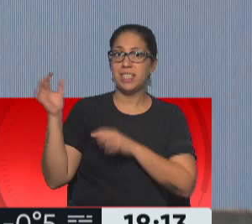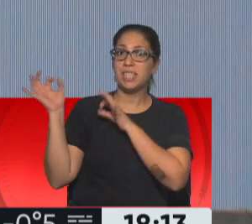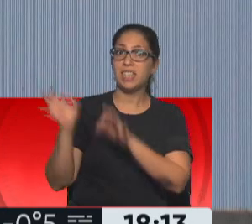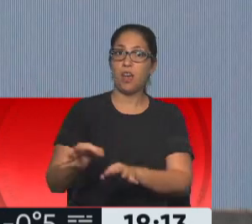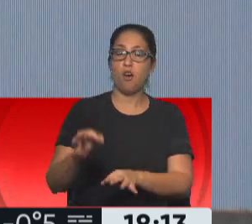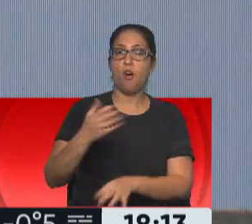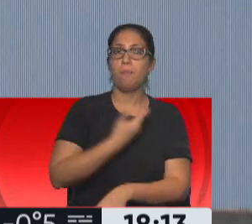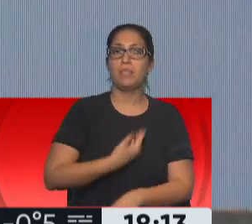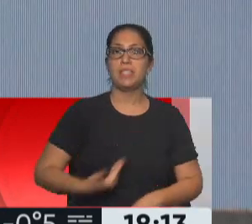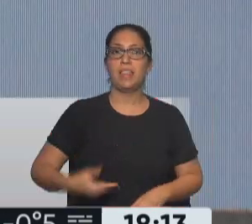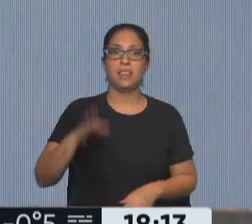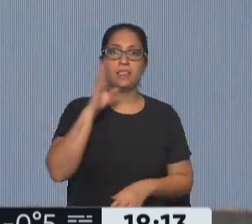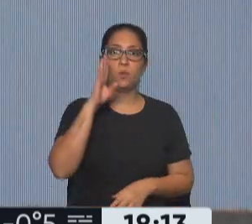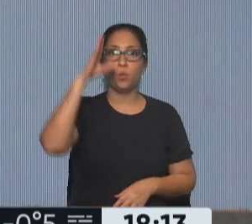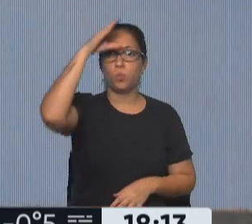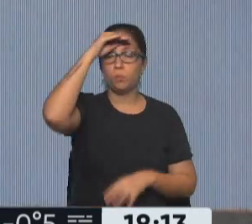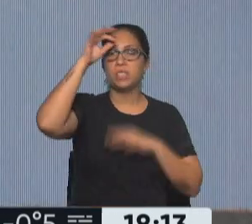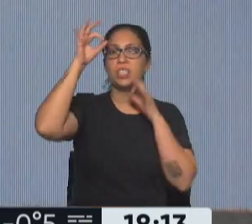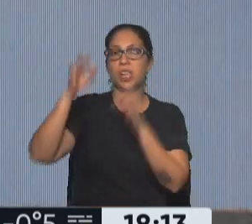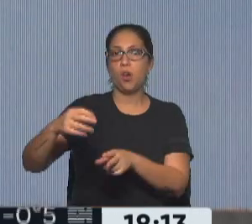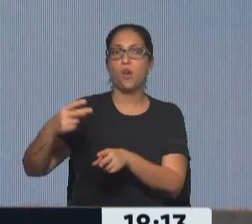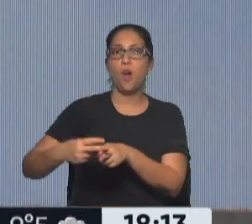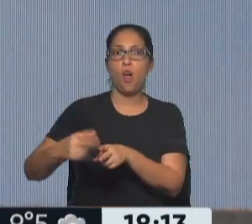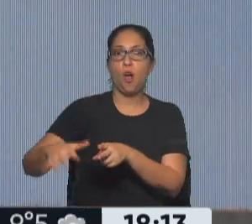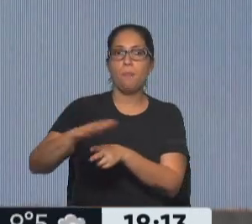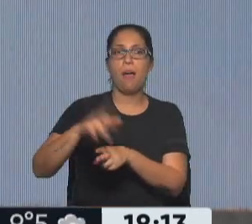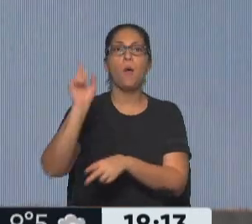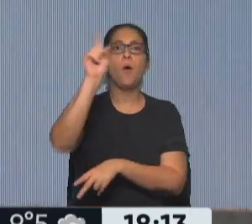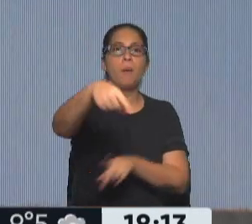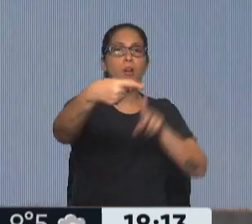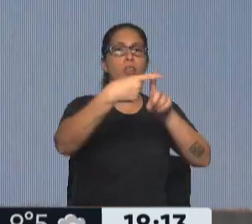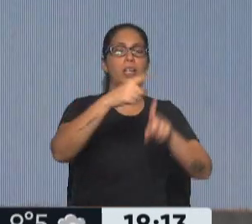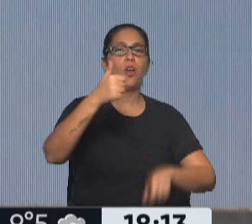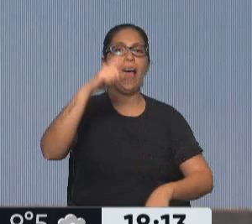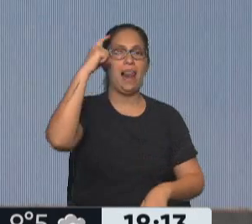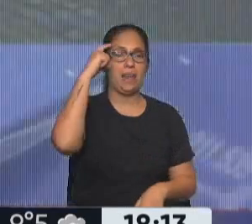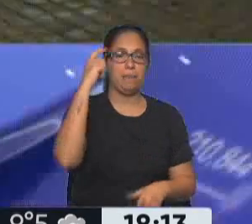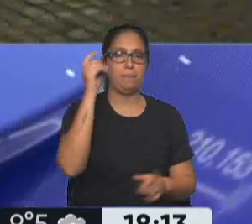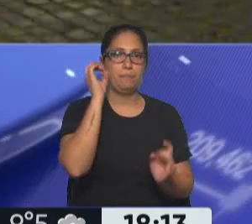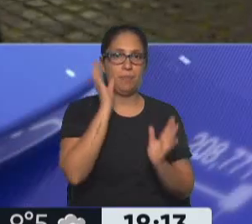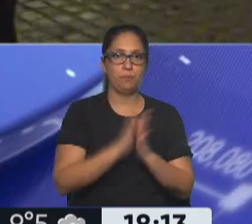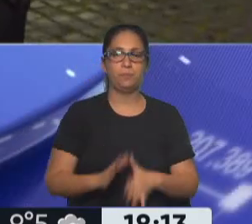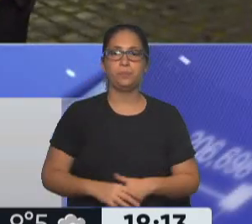del presidente de los Estados Unidos, Donald Trump, a Roma, a Italia. Volvemos con Alejandro Puertas. Alejandro, a ver.